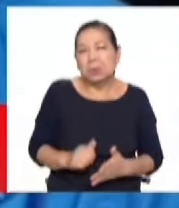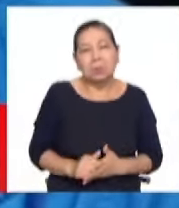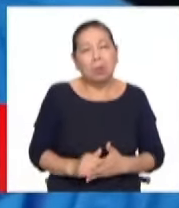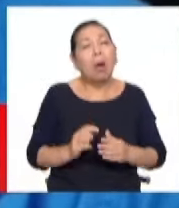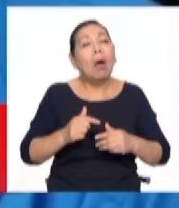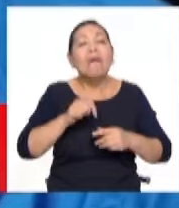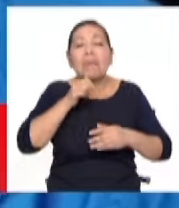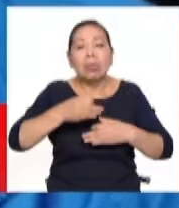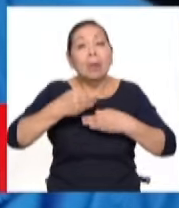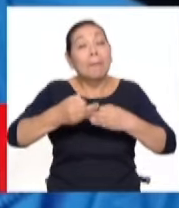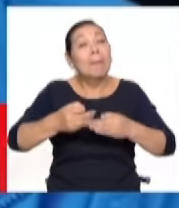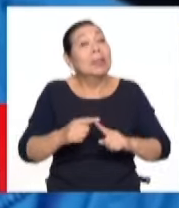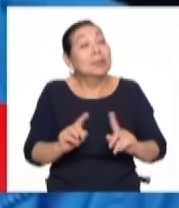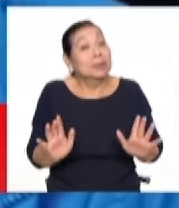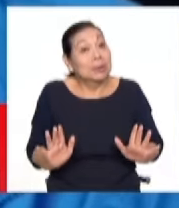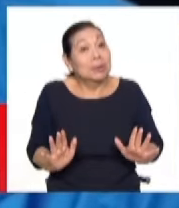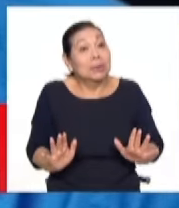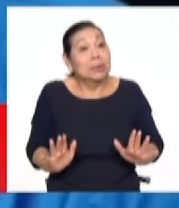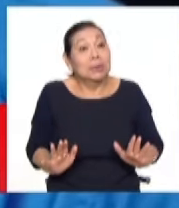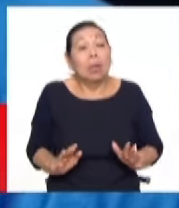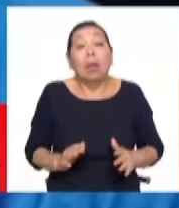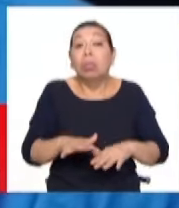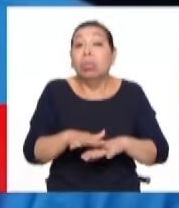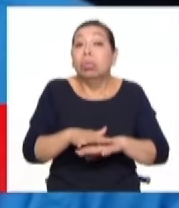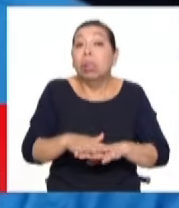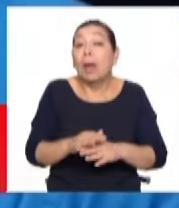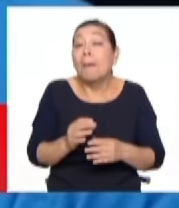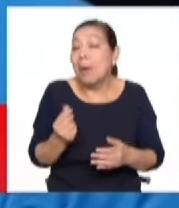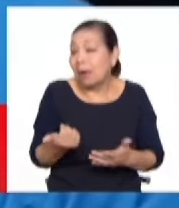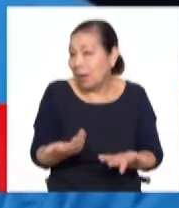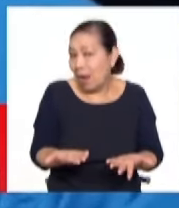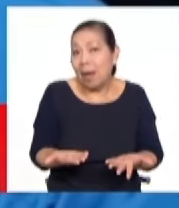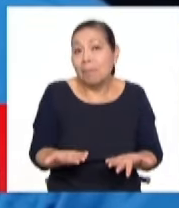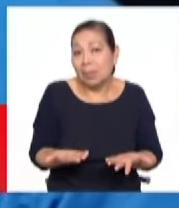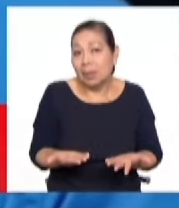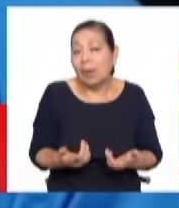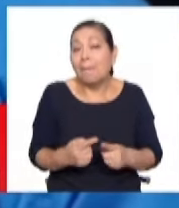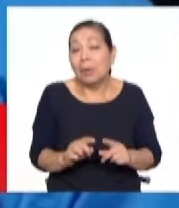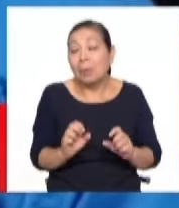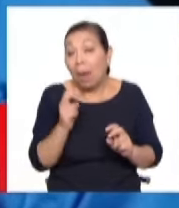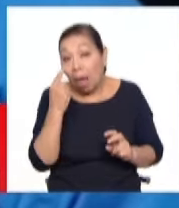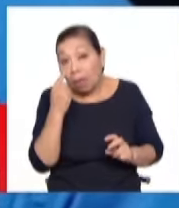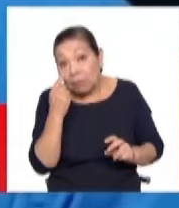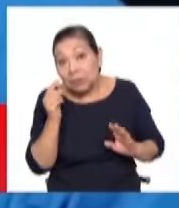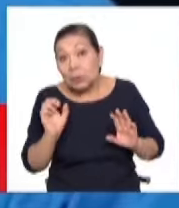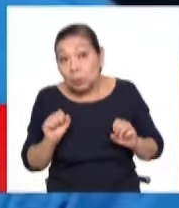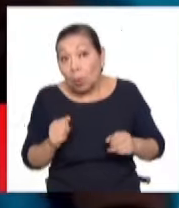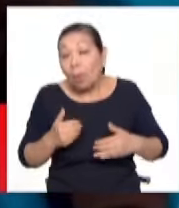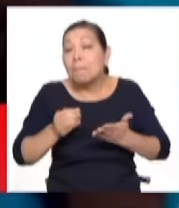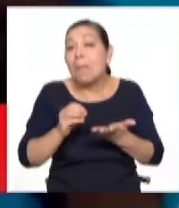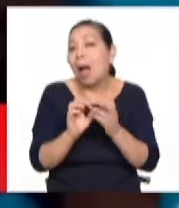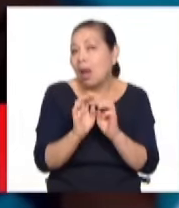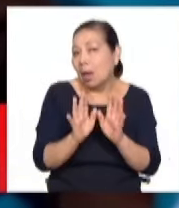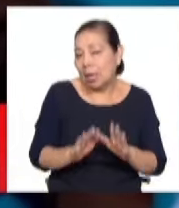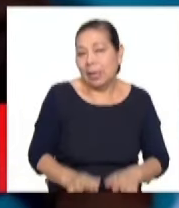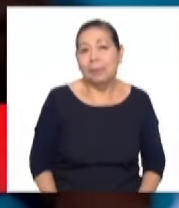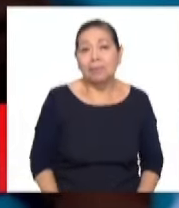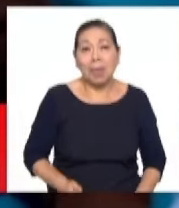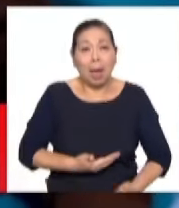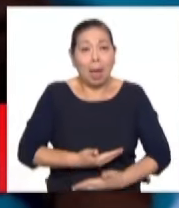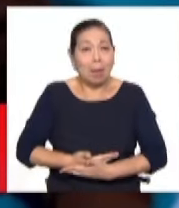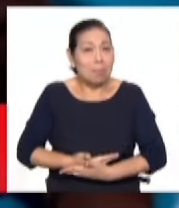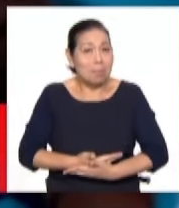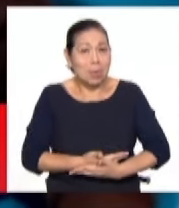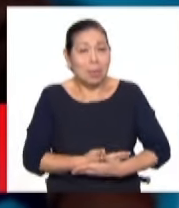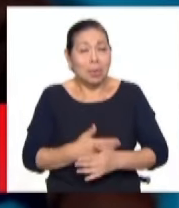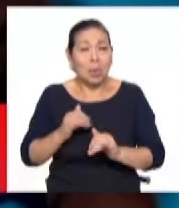algo prolongado Pero esperemos también y hacemos un llamado para que esto sea lo inmediatamente más factible tal manera que se aclare no la bebé